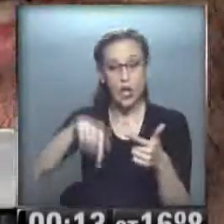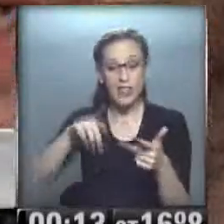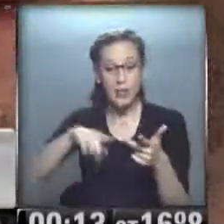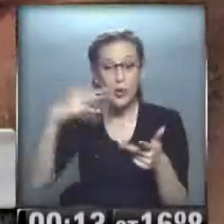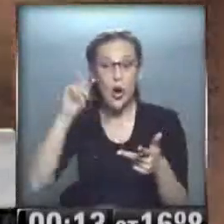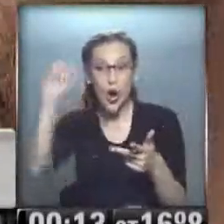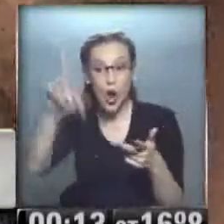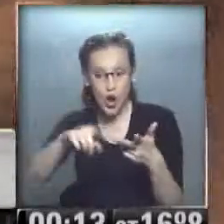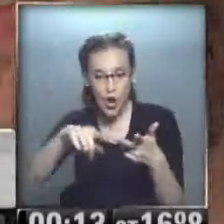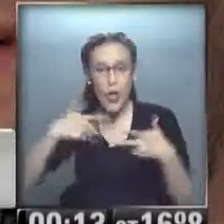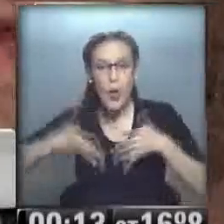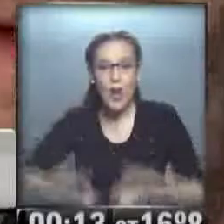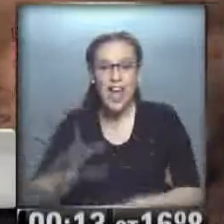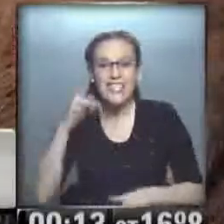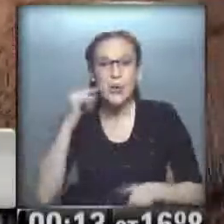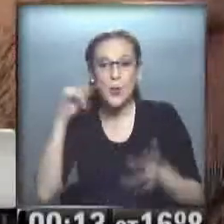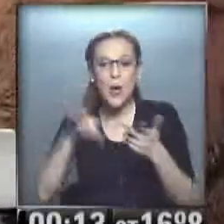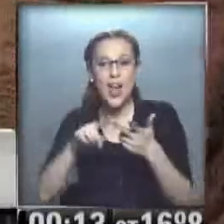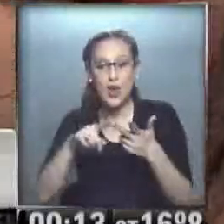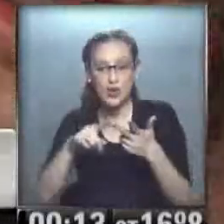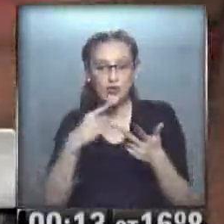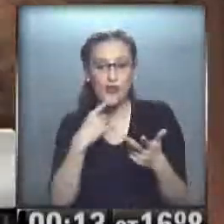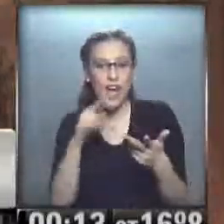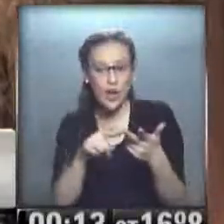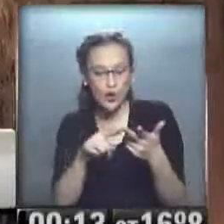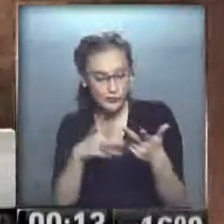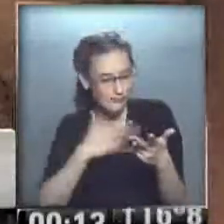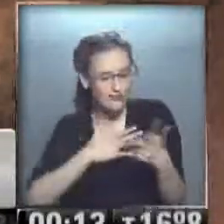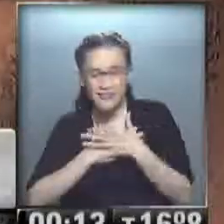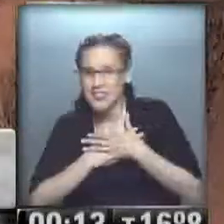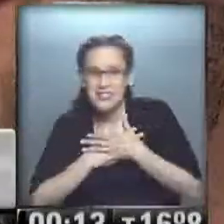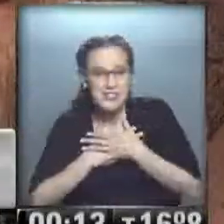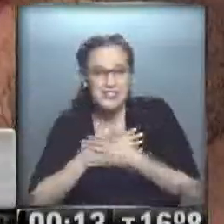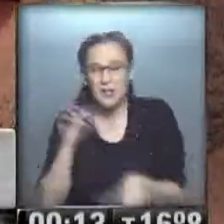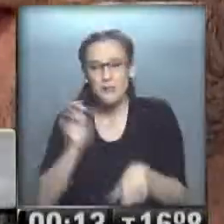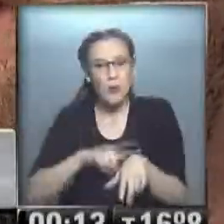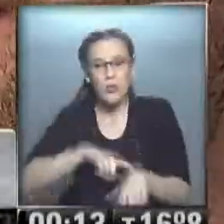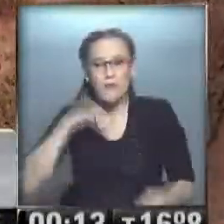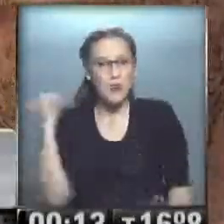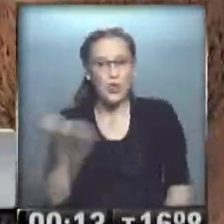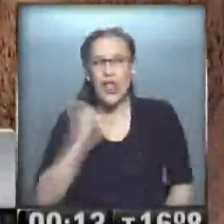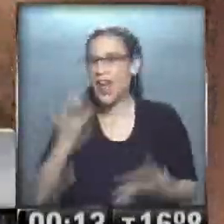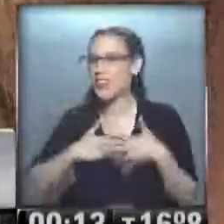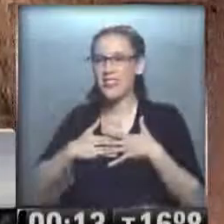varón, de alguna manera, creo que es un momento expansivo de mi ser.